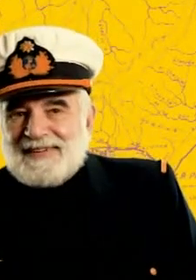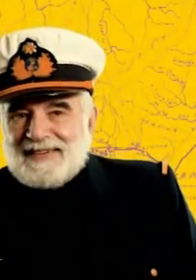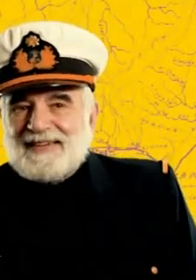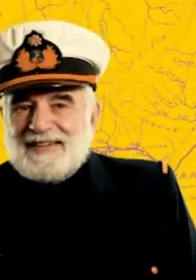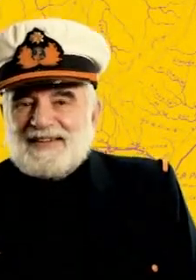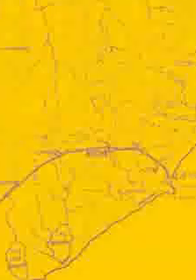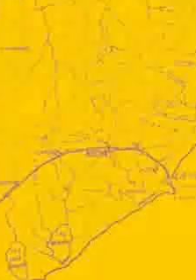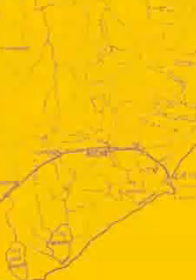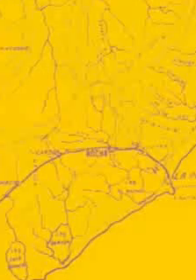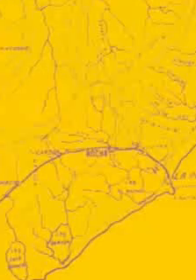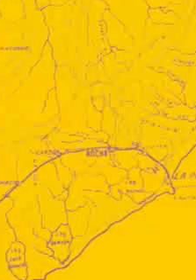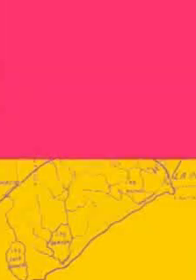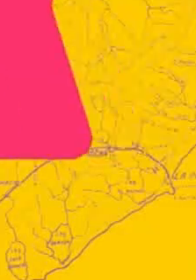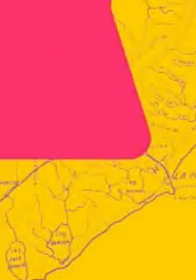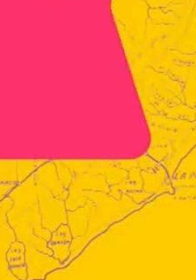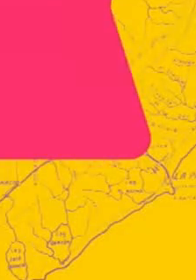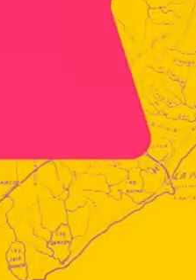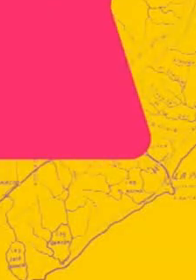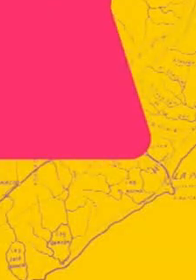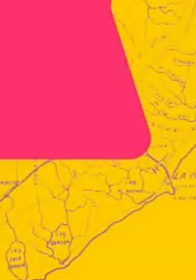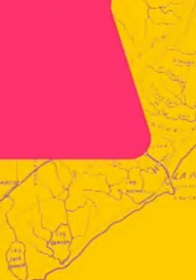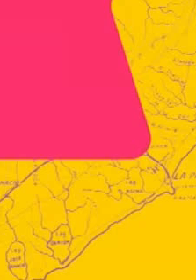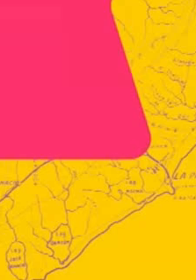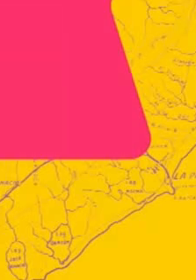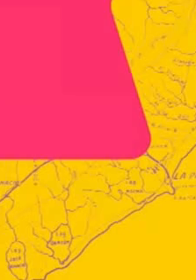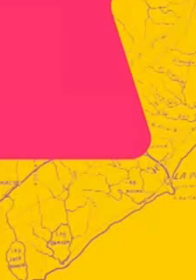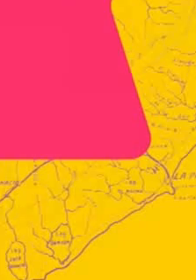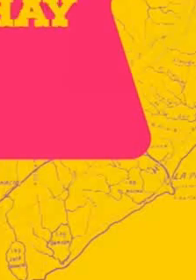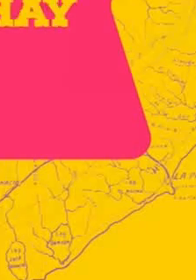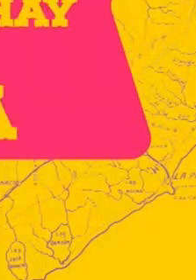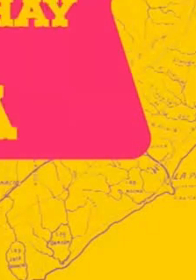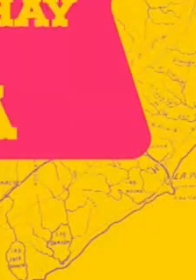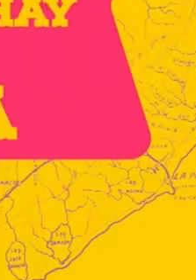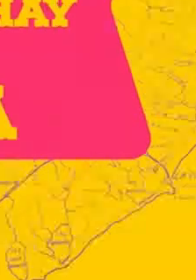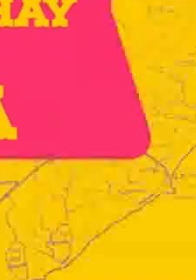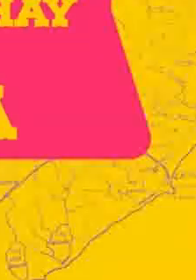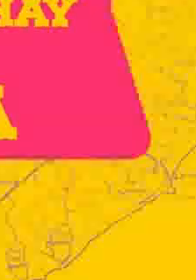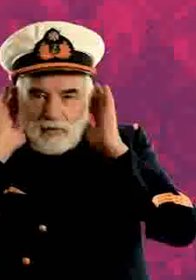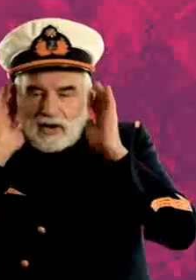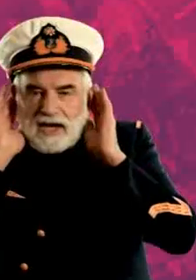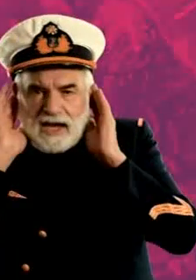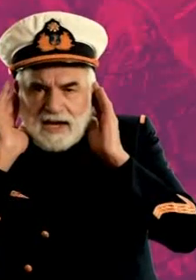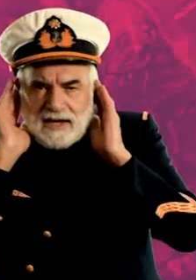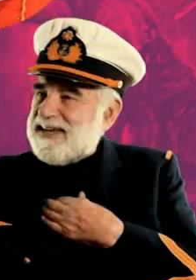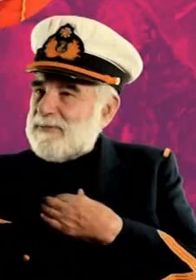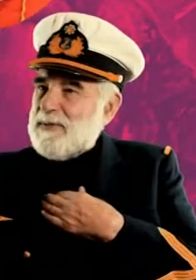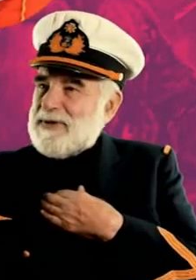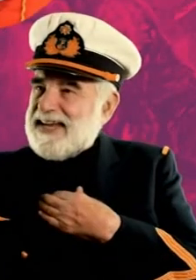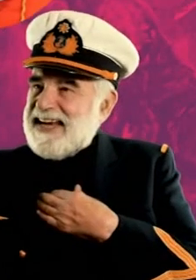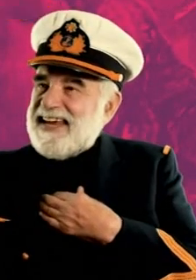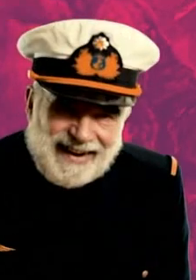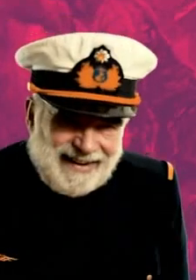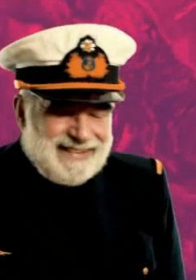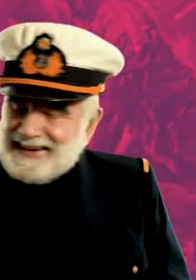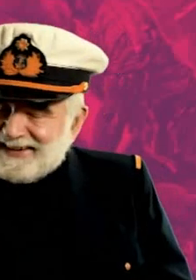al siguiente tema? Este fue el momento, se está pudriendo todo lo que sea que hay en la bodega. El arzobispo Sturla